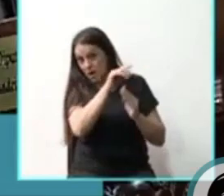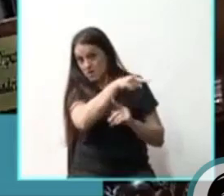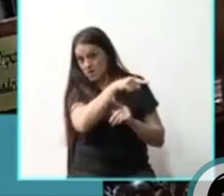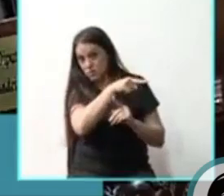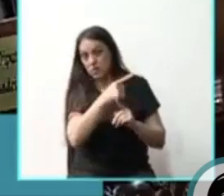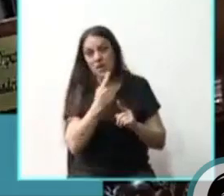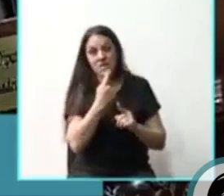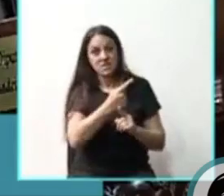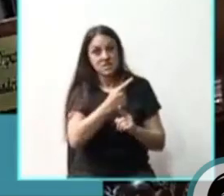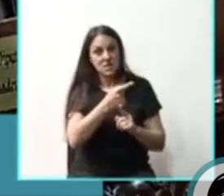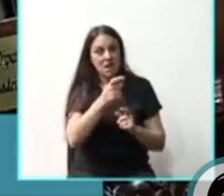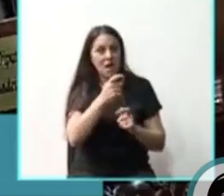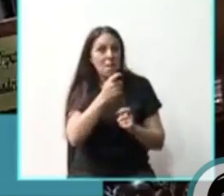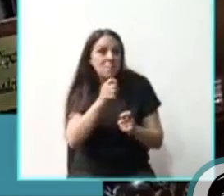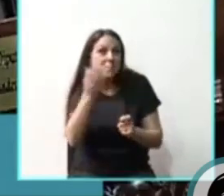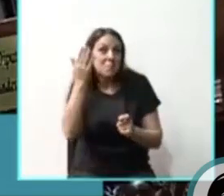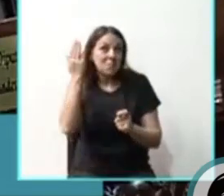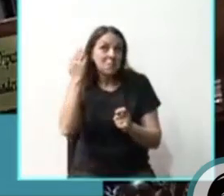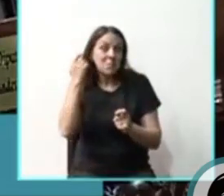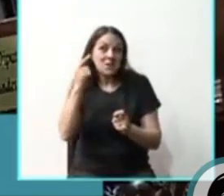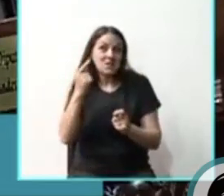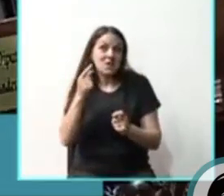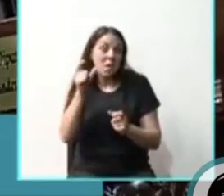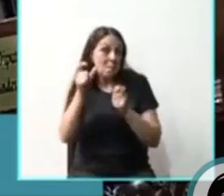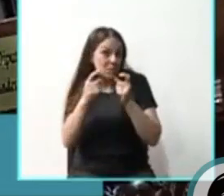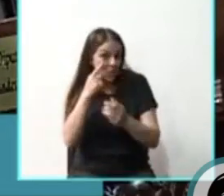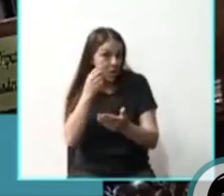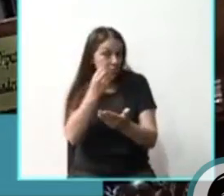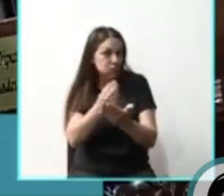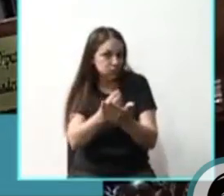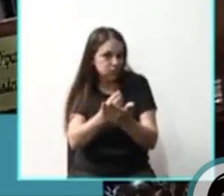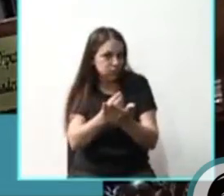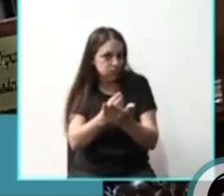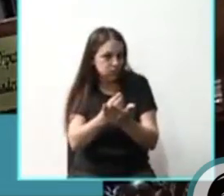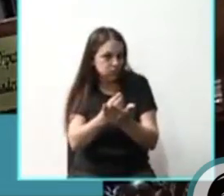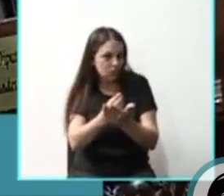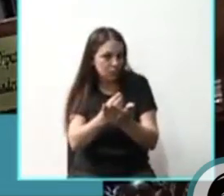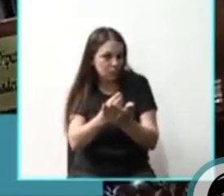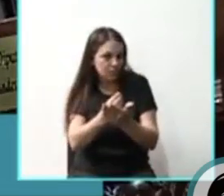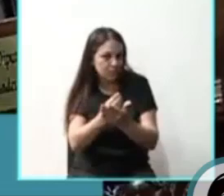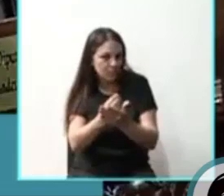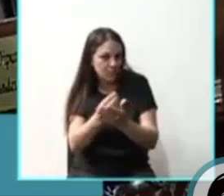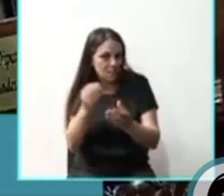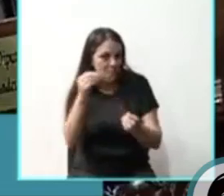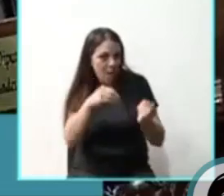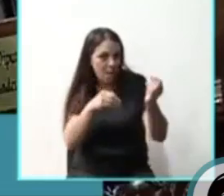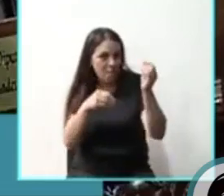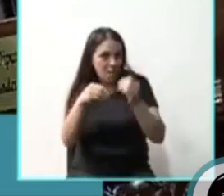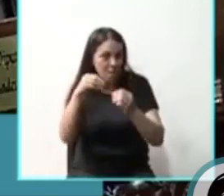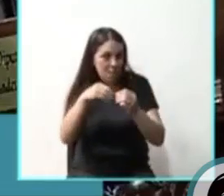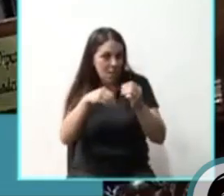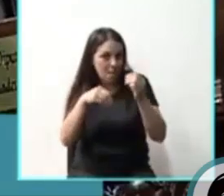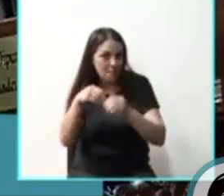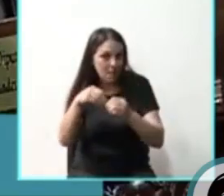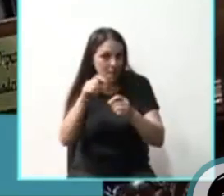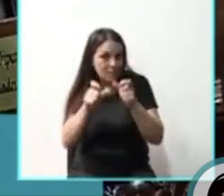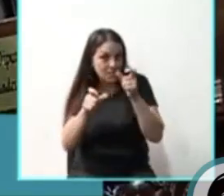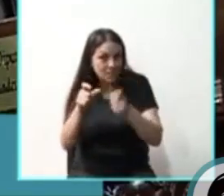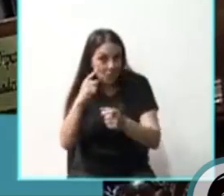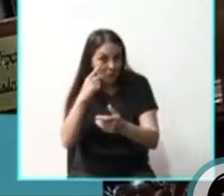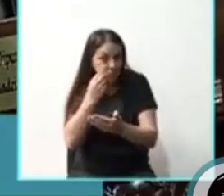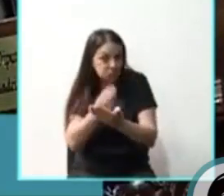vivía una persona se fue creciendo llegará a vivir 30 basta porque